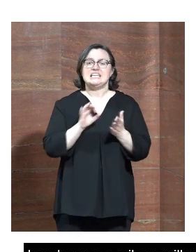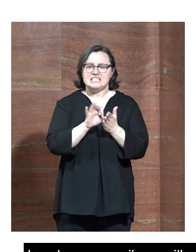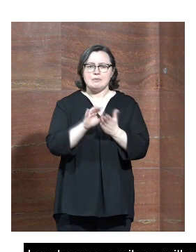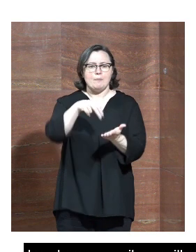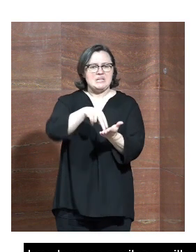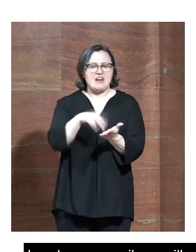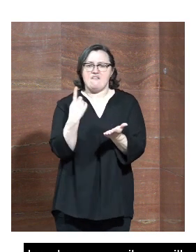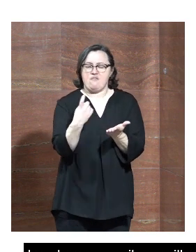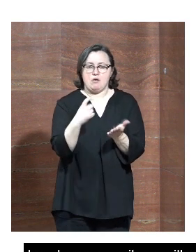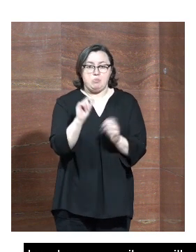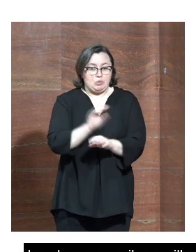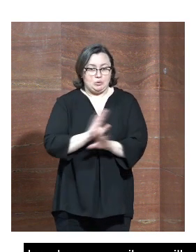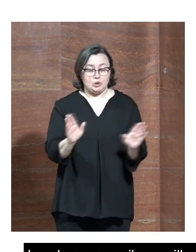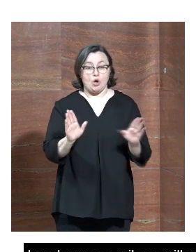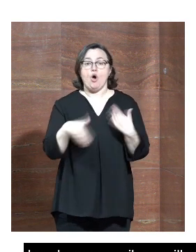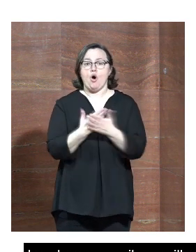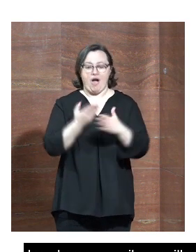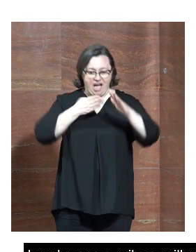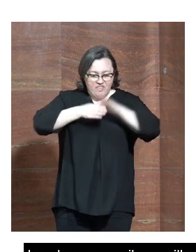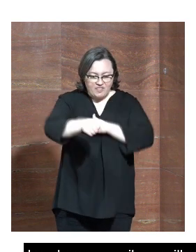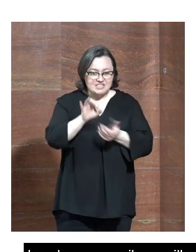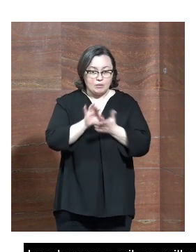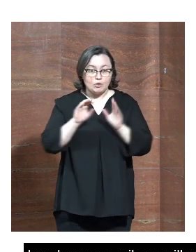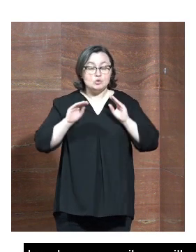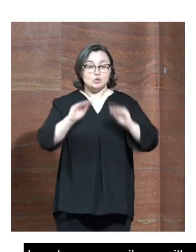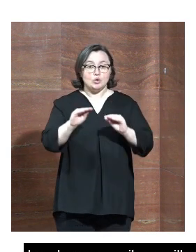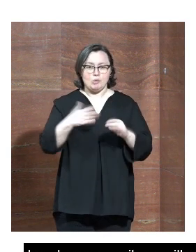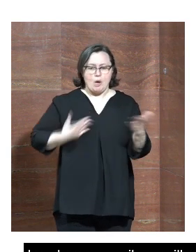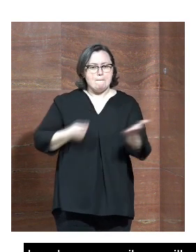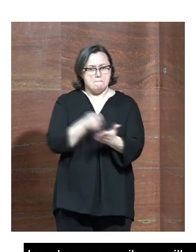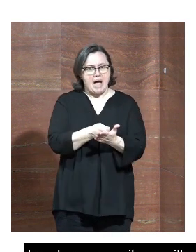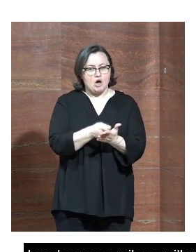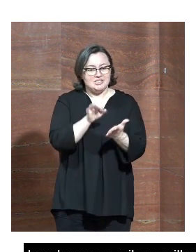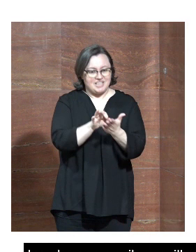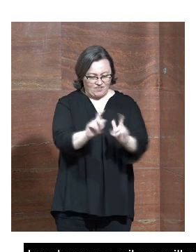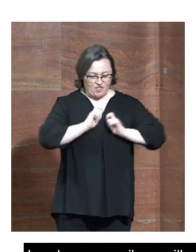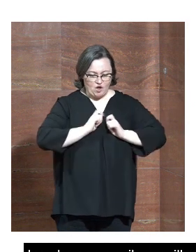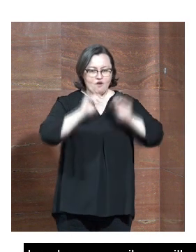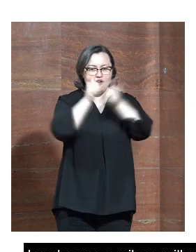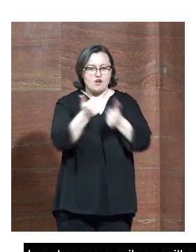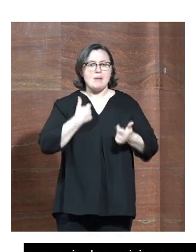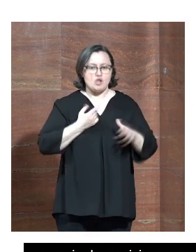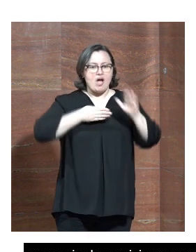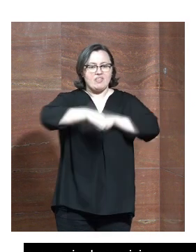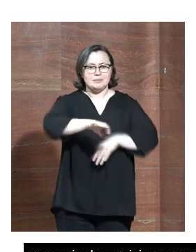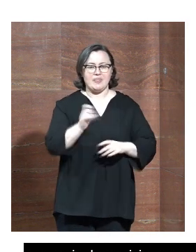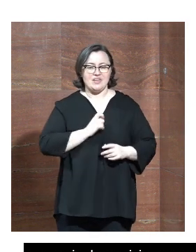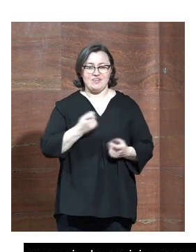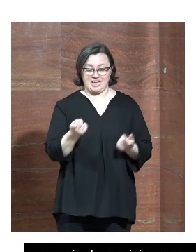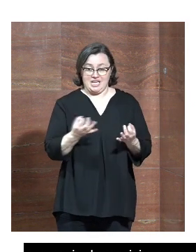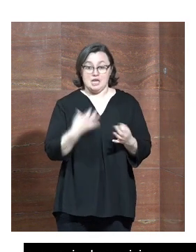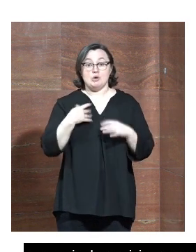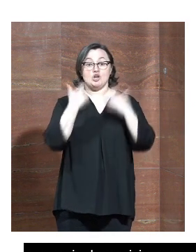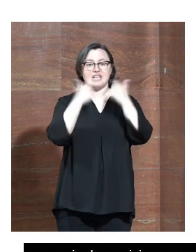servicios presenciales o utilizar o acceder a los servicios por los que pagan como ellos quieran. Es decir, que en la banca, el